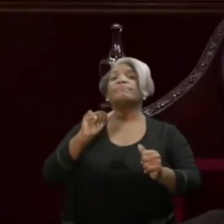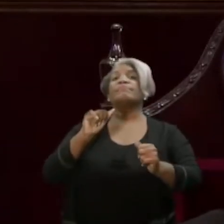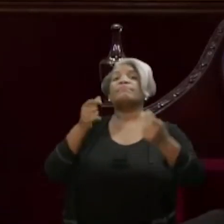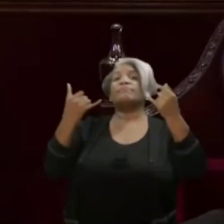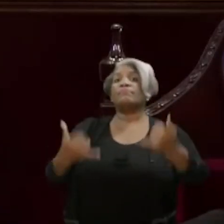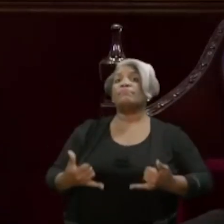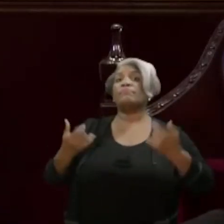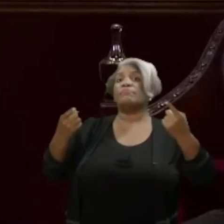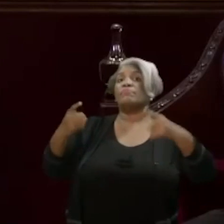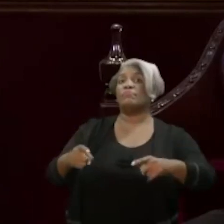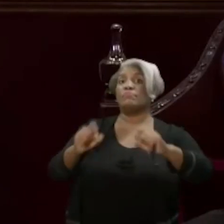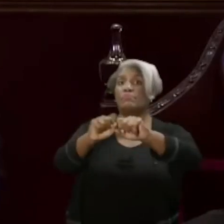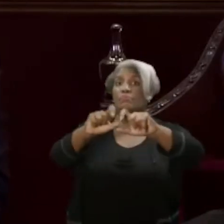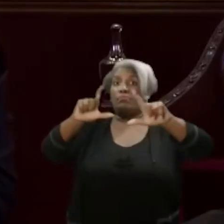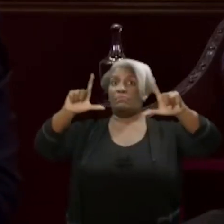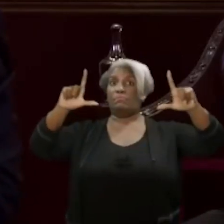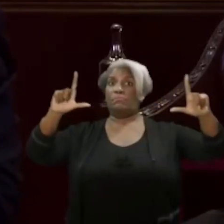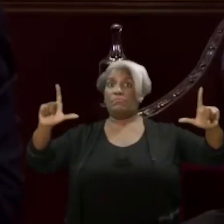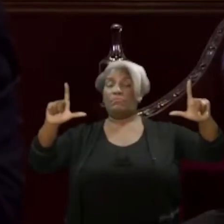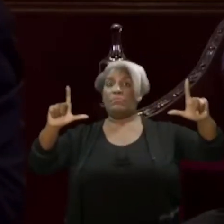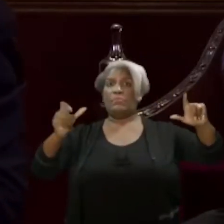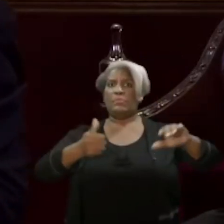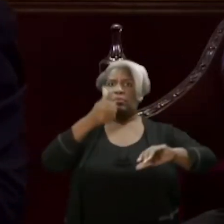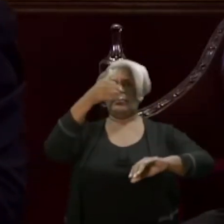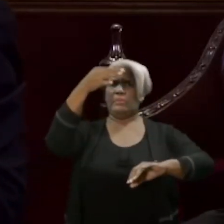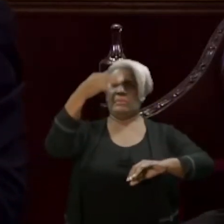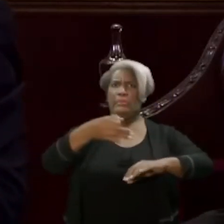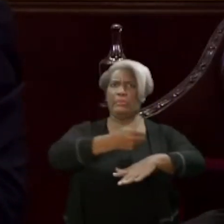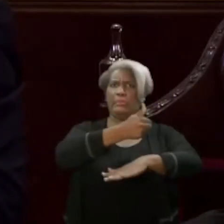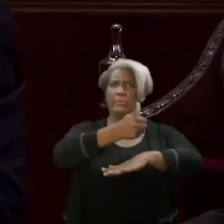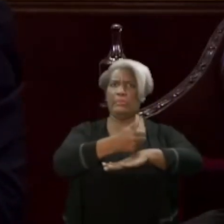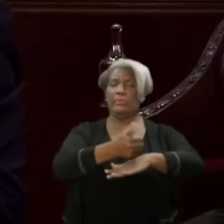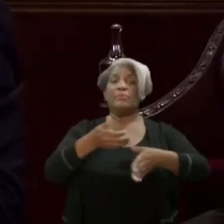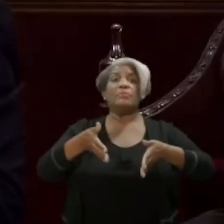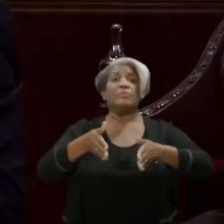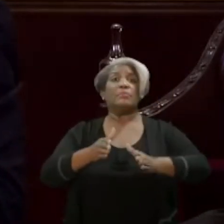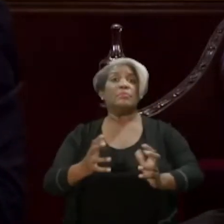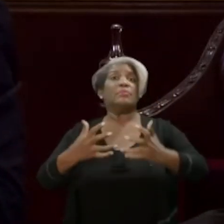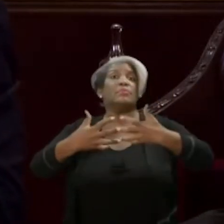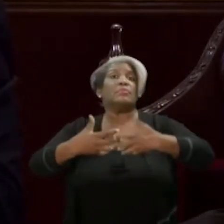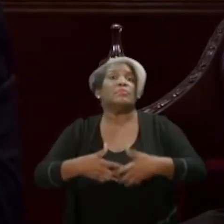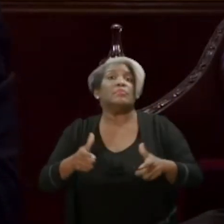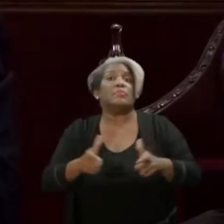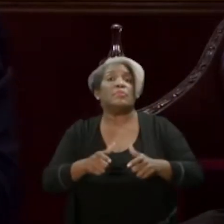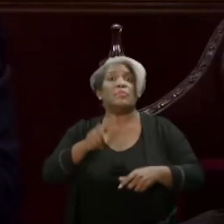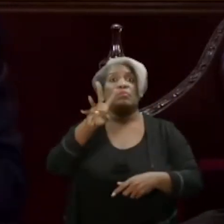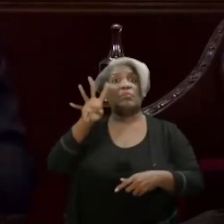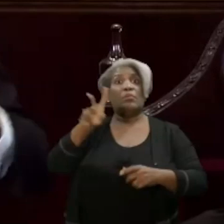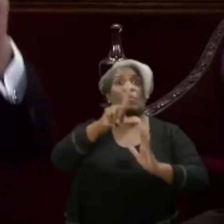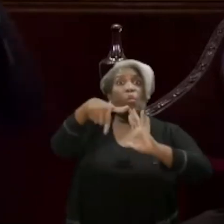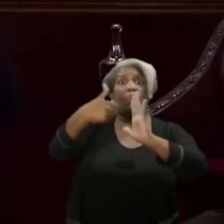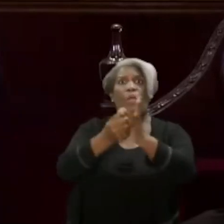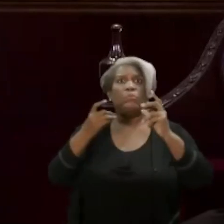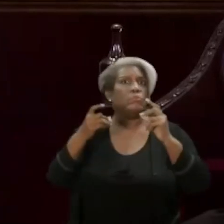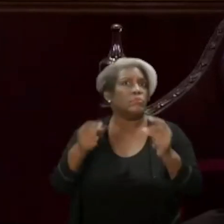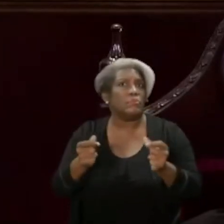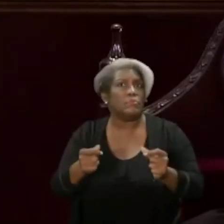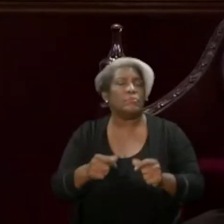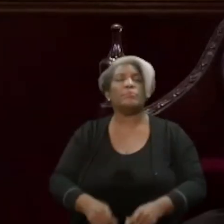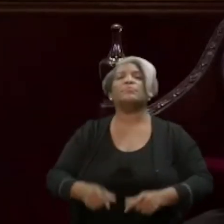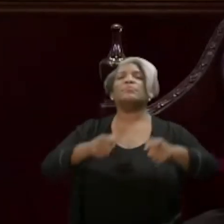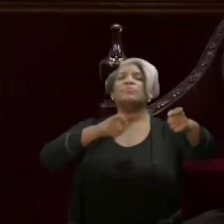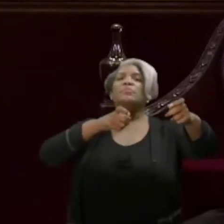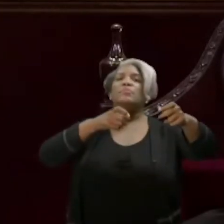resaltar las ventanillas únicas de formalización, que están logrando la apertura de empresas en 24 horas, los de la Dirección General